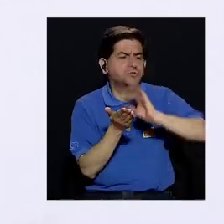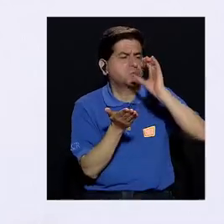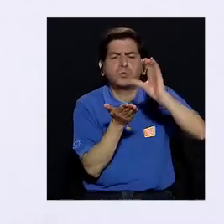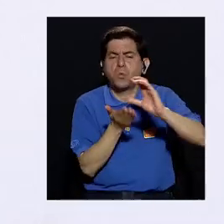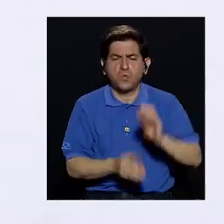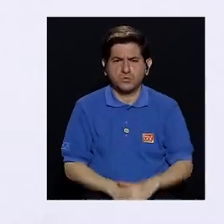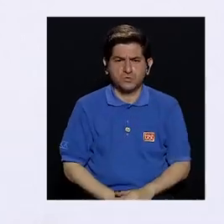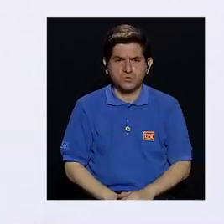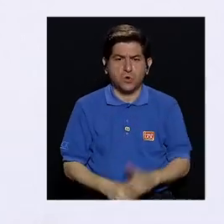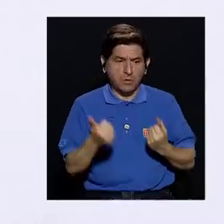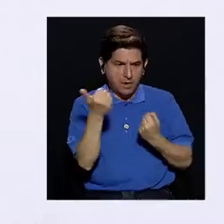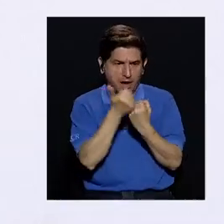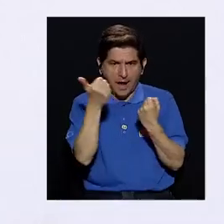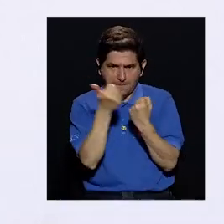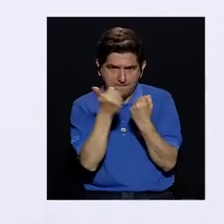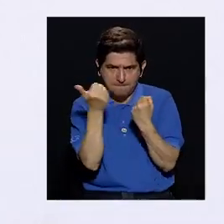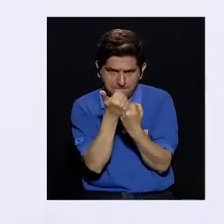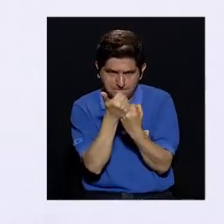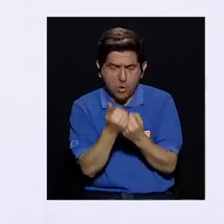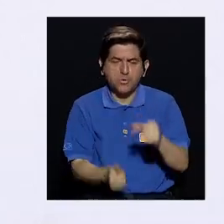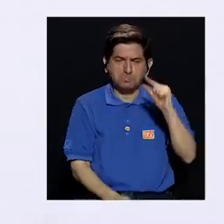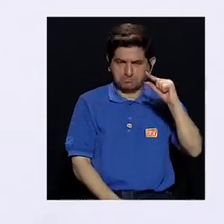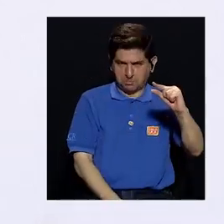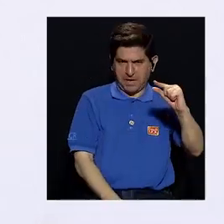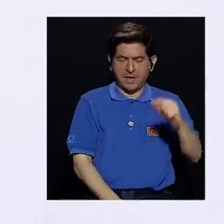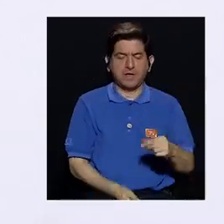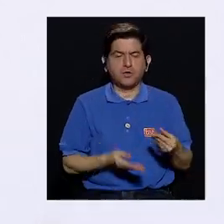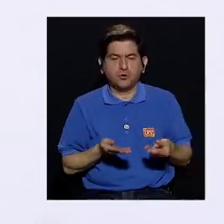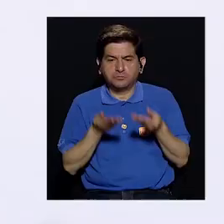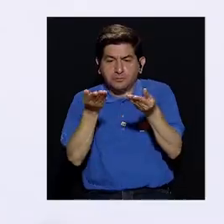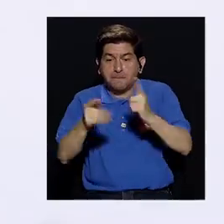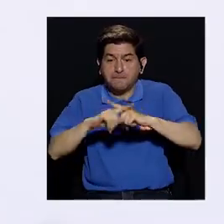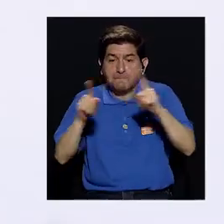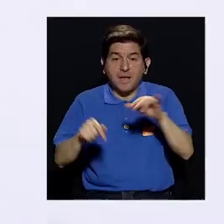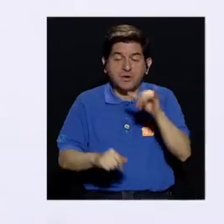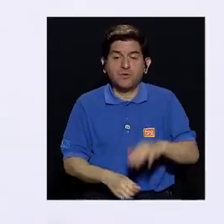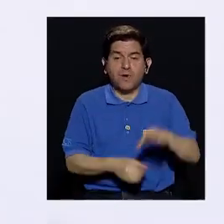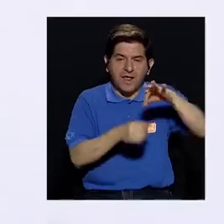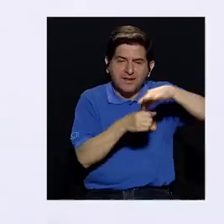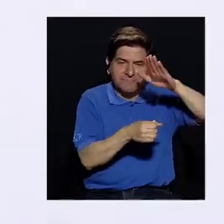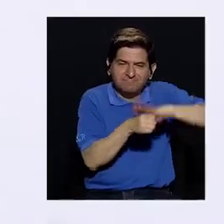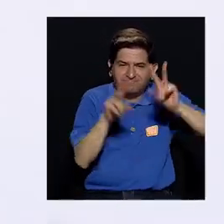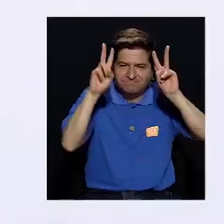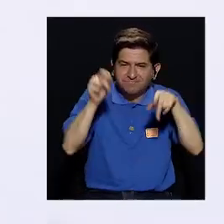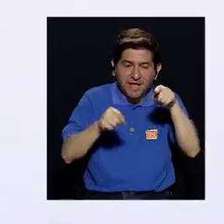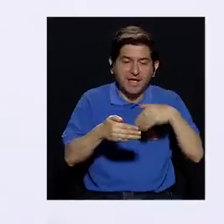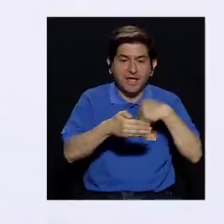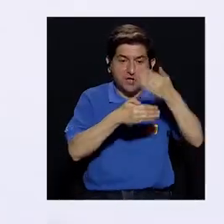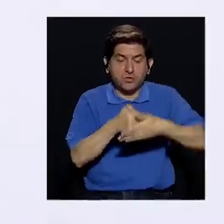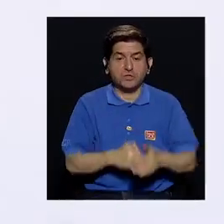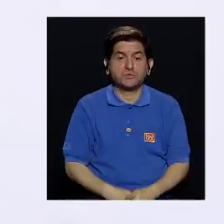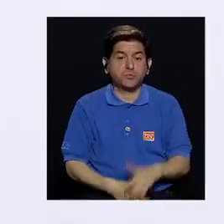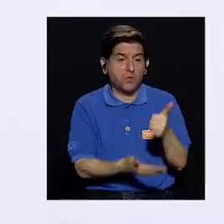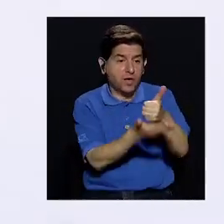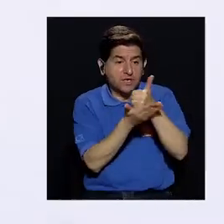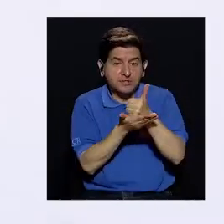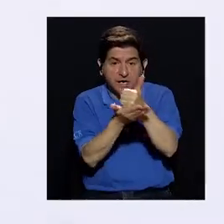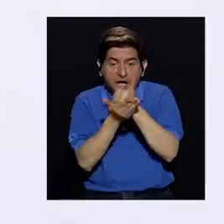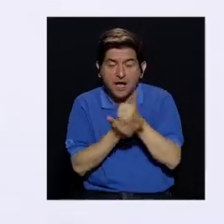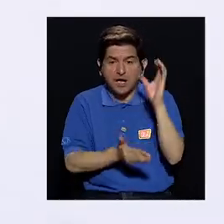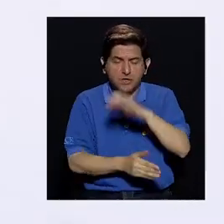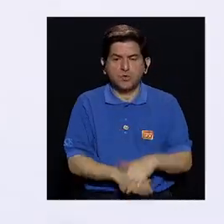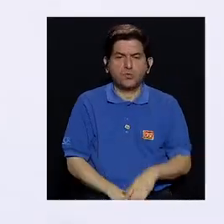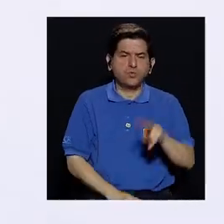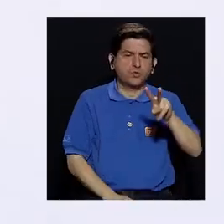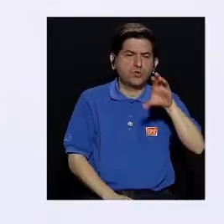curso es les damos el apoyo un apoyo pequeño pero que es como una semilla para que ellos después obtengan mayores apoyos